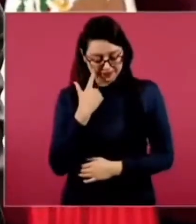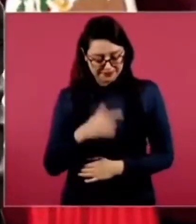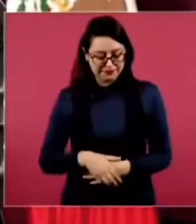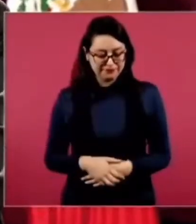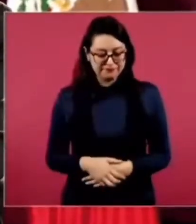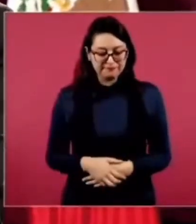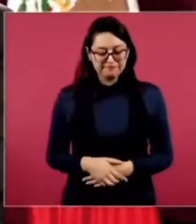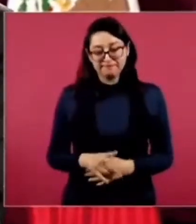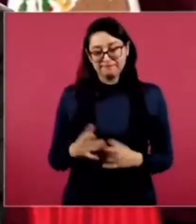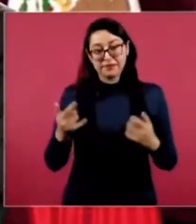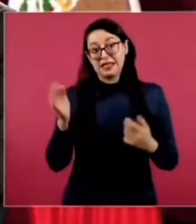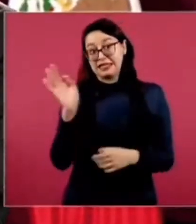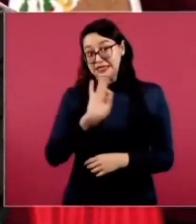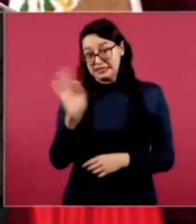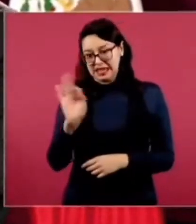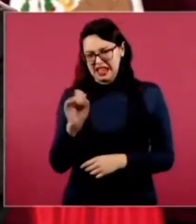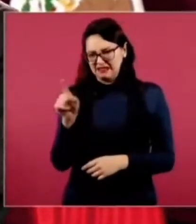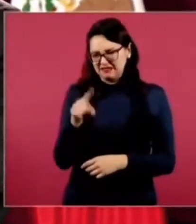Durante